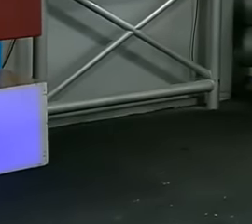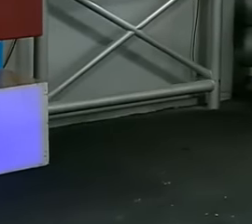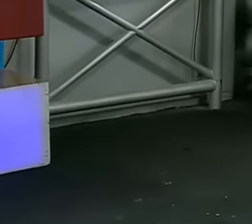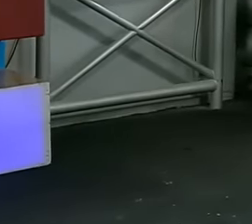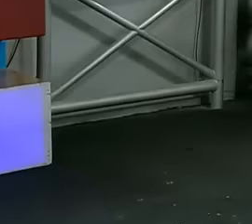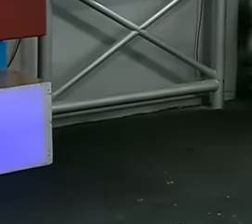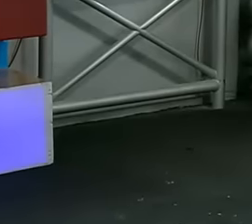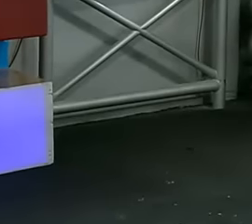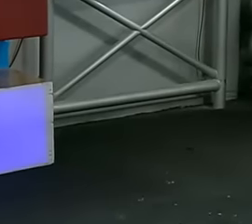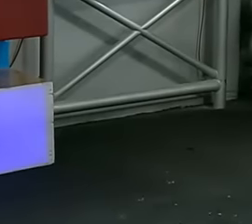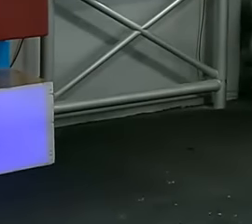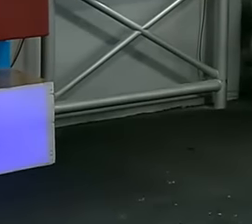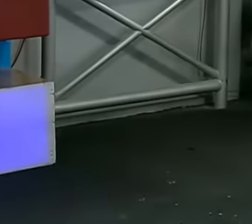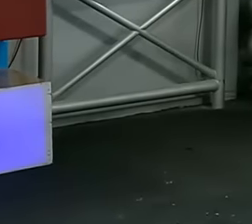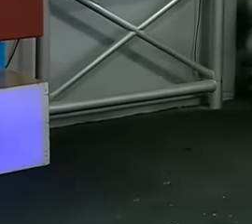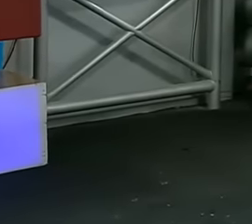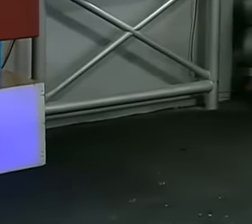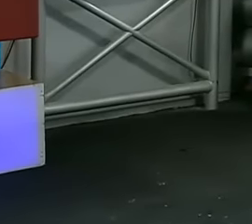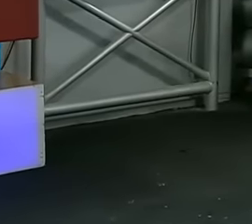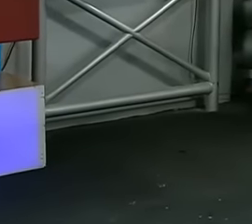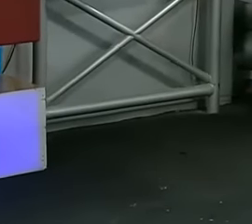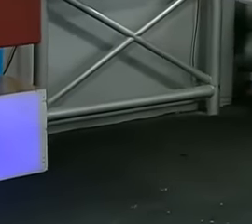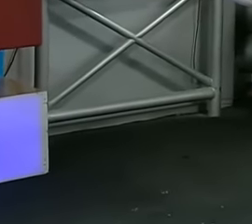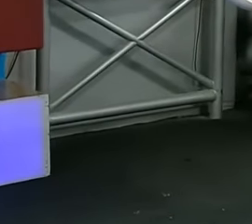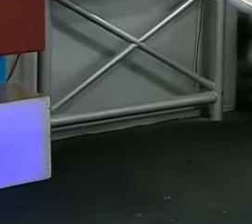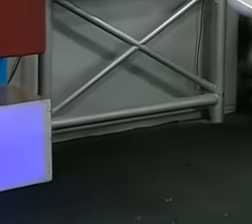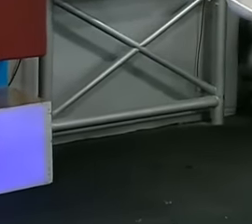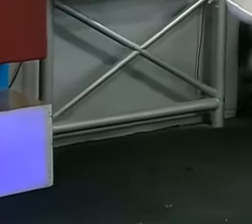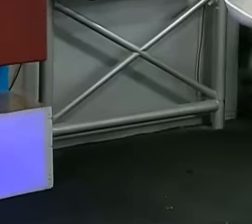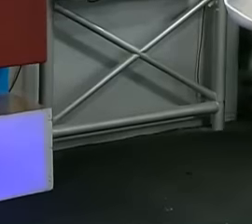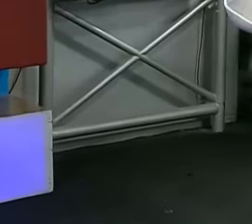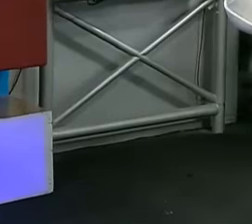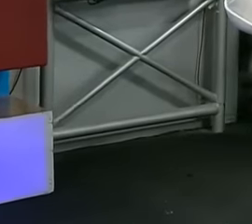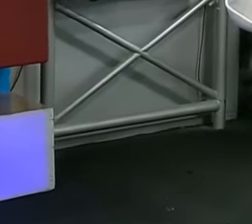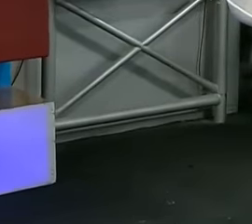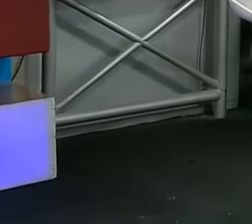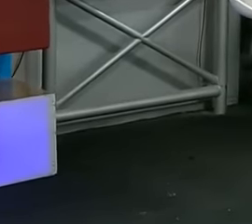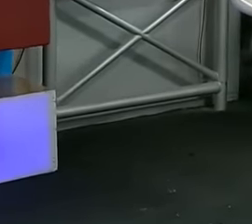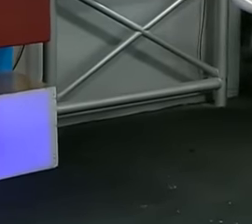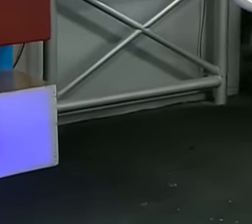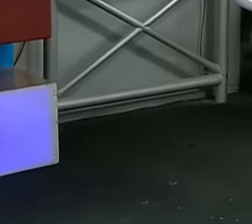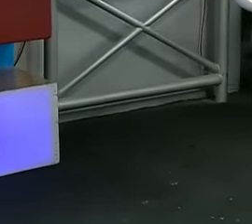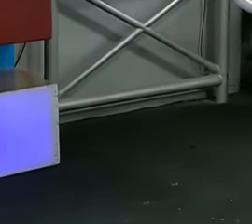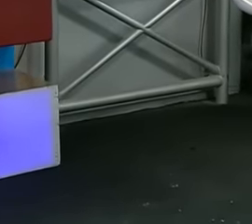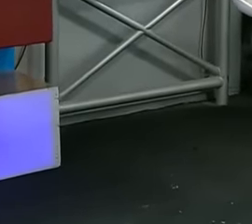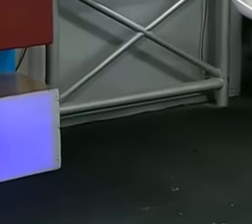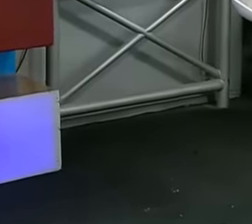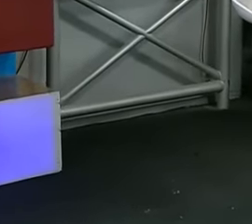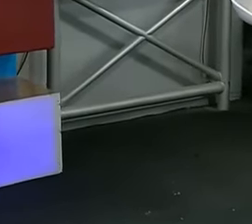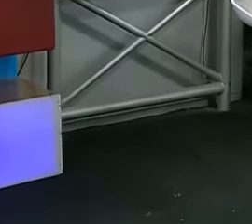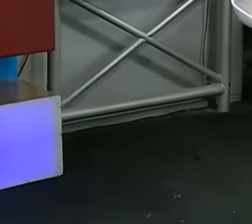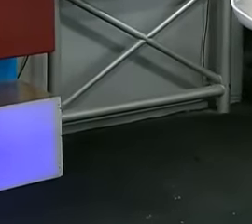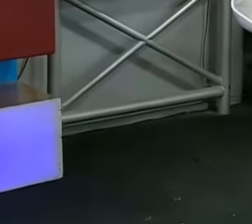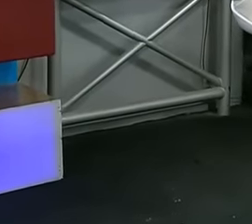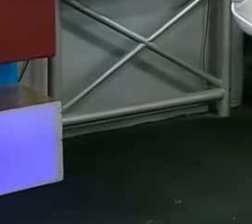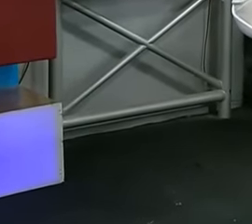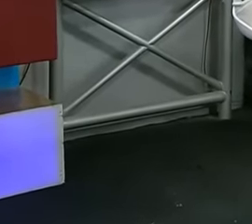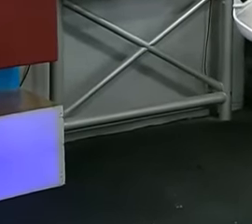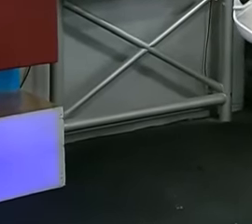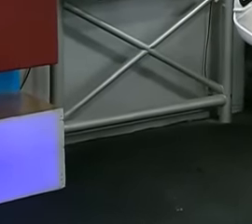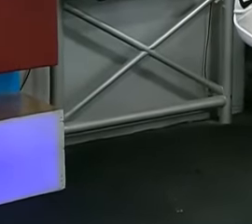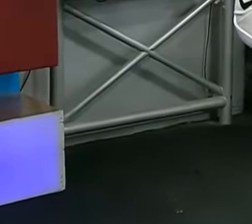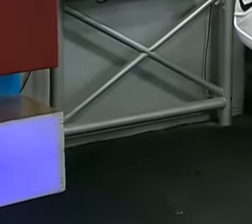denuncias. Comunidad@GYE también es el correo directo de la comunidad, de aquí de La Noticia en la Comunidad. Ahora vamos con